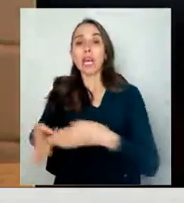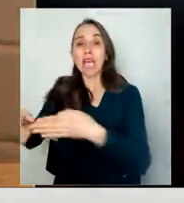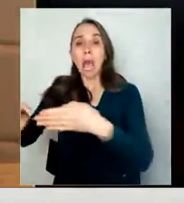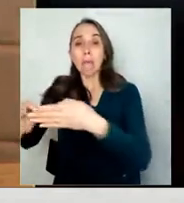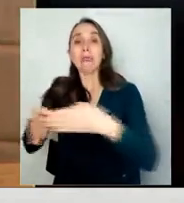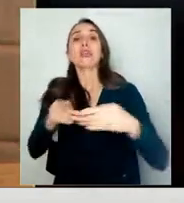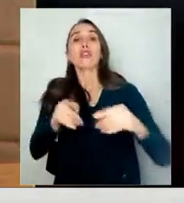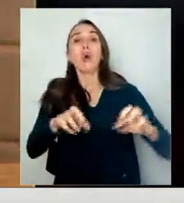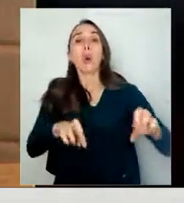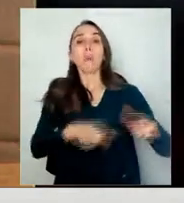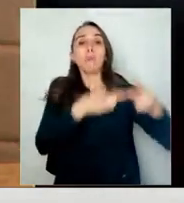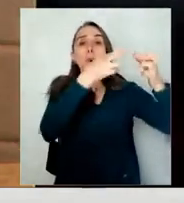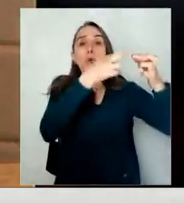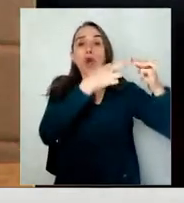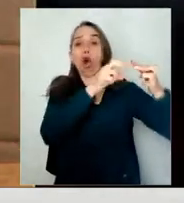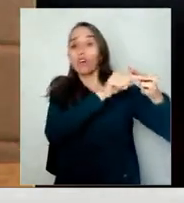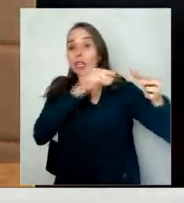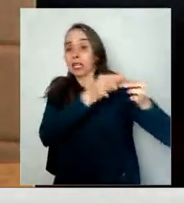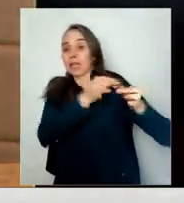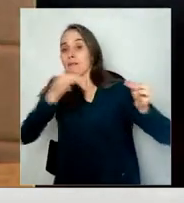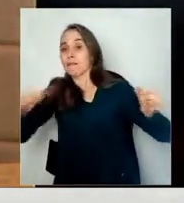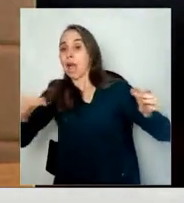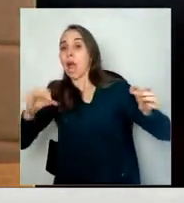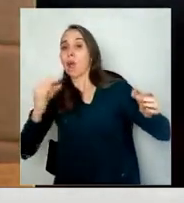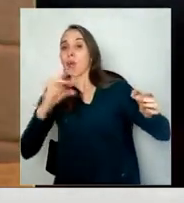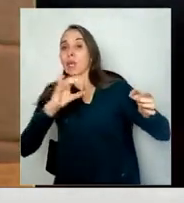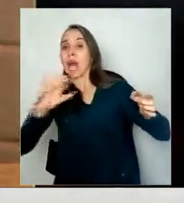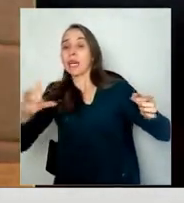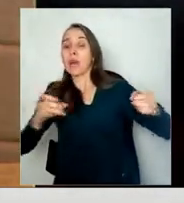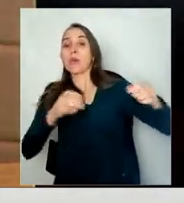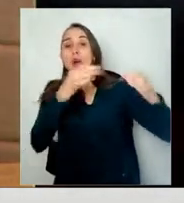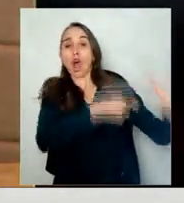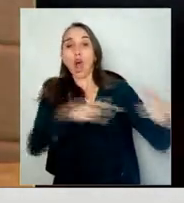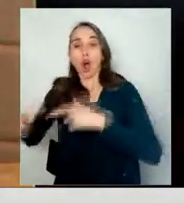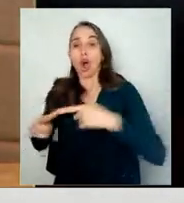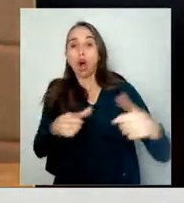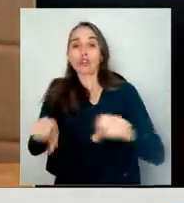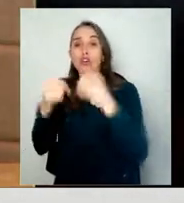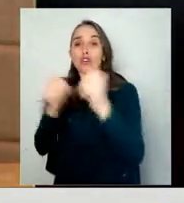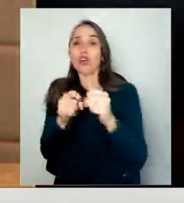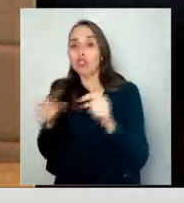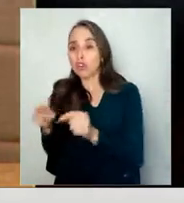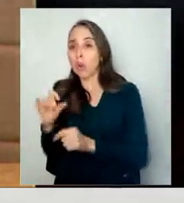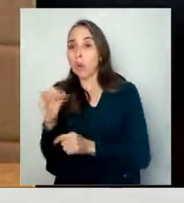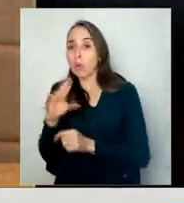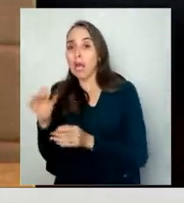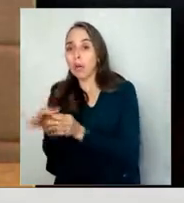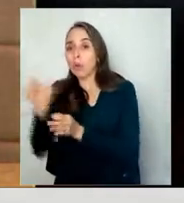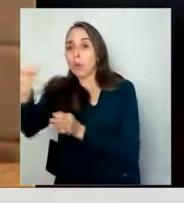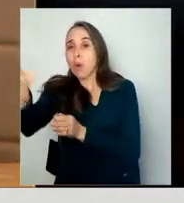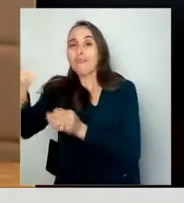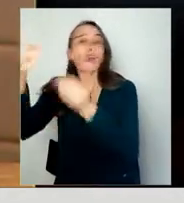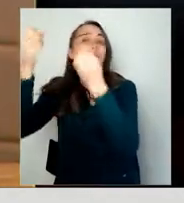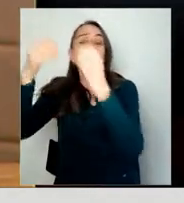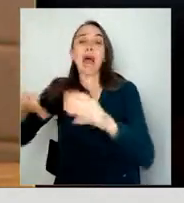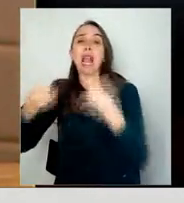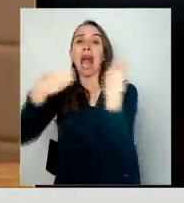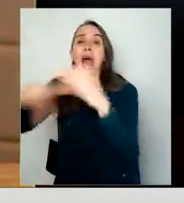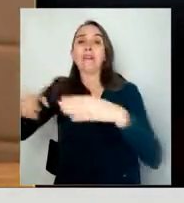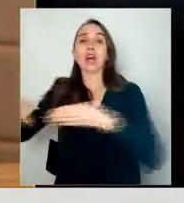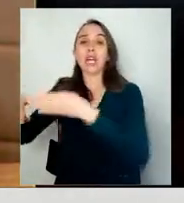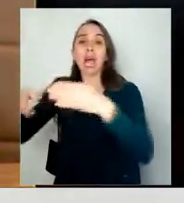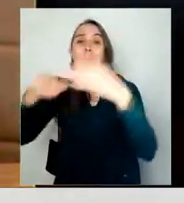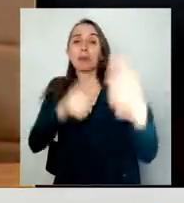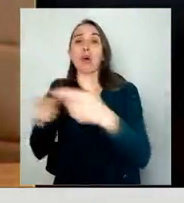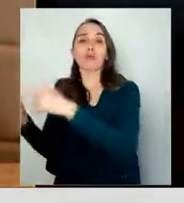que está destruido y lo mismo de curarregolín que está completamente abandonado estimado presidente por último termino